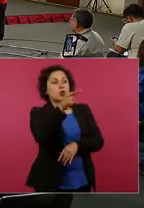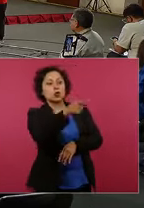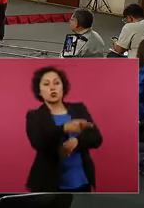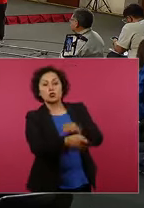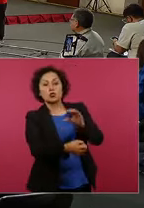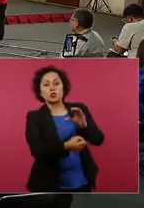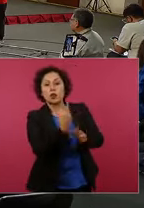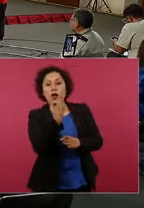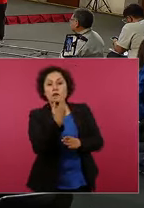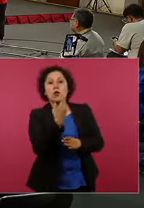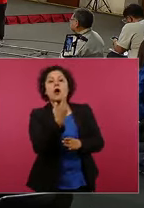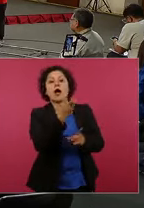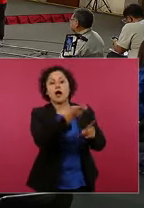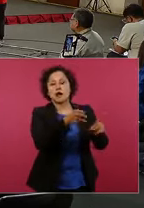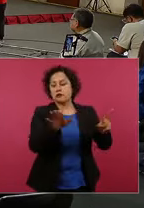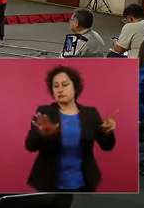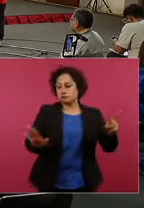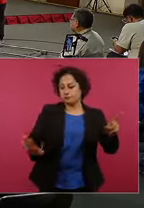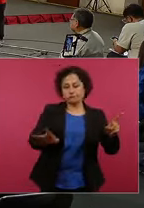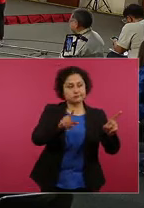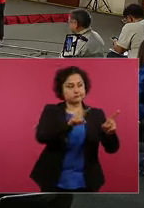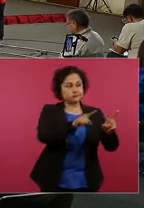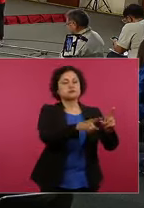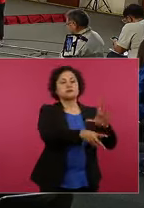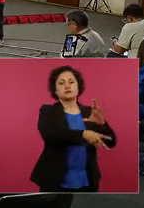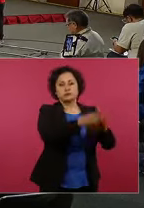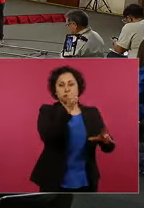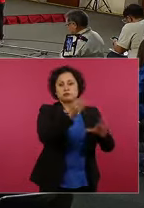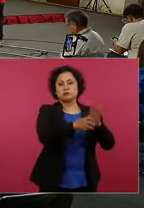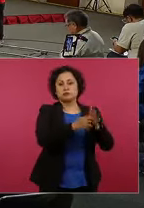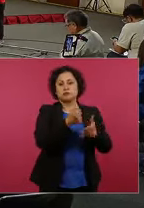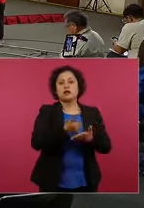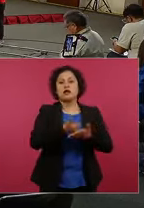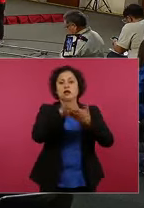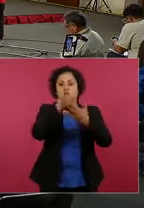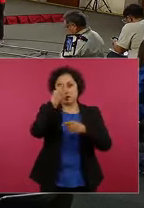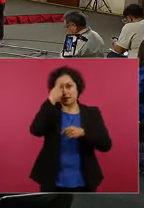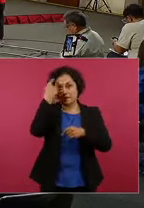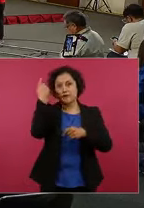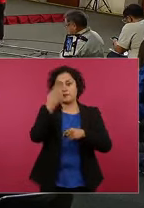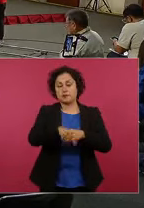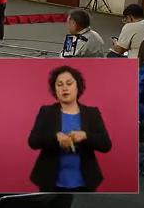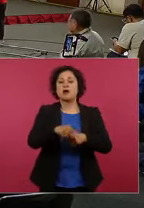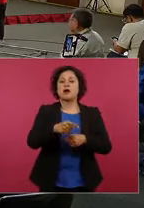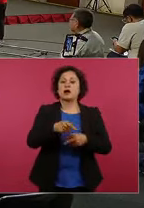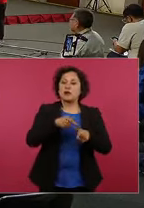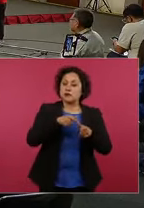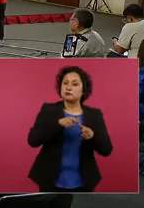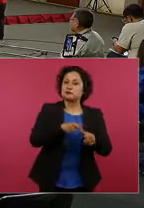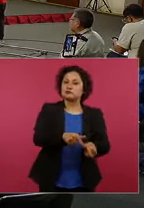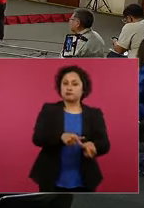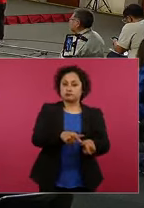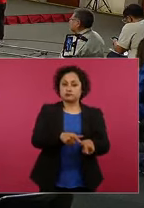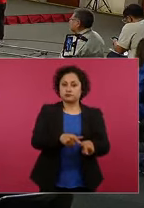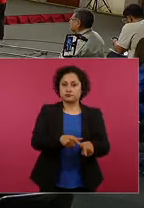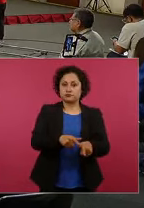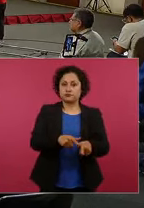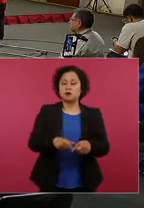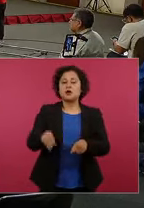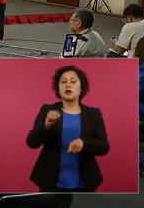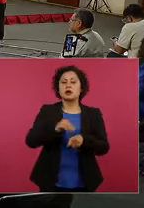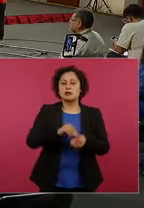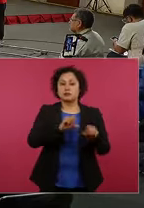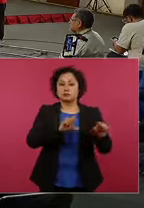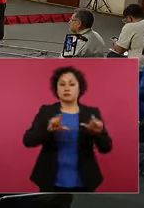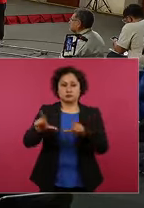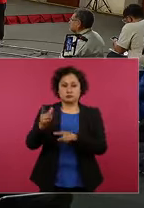ayudando a que no se nos caiga la producción. Pon la gráfica anterior. Yo